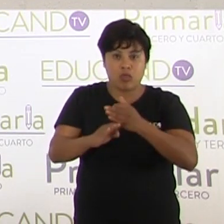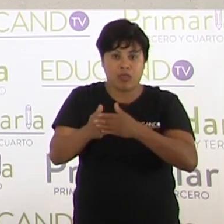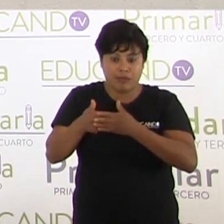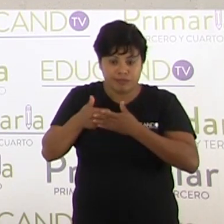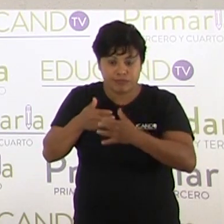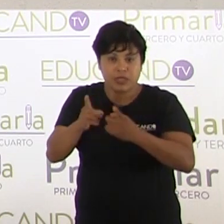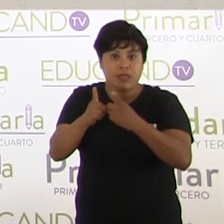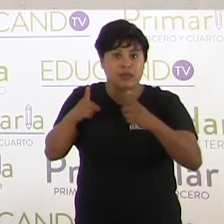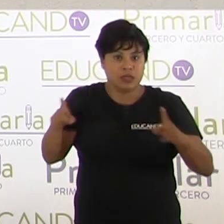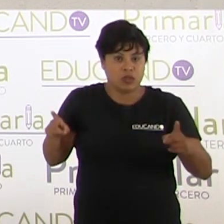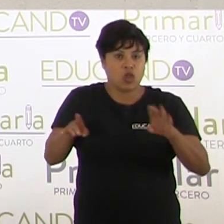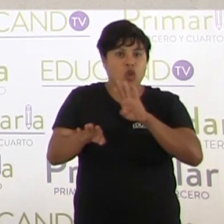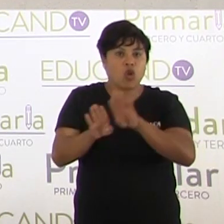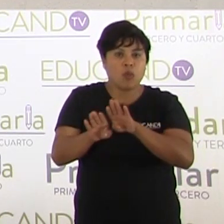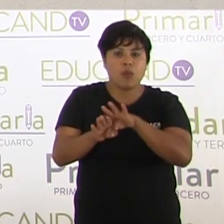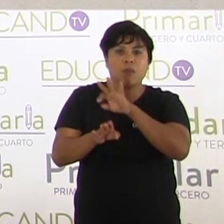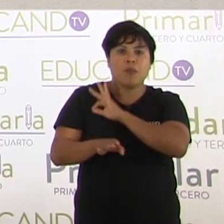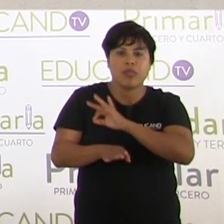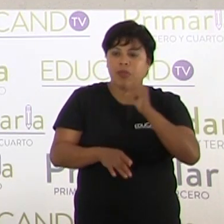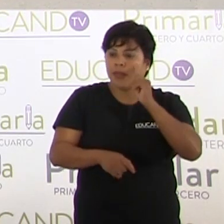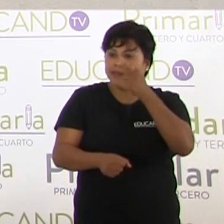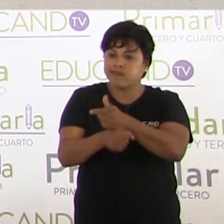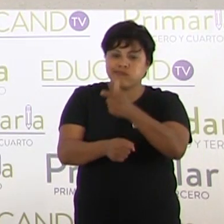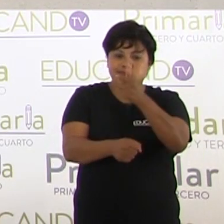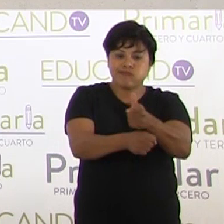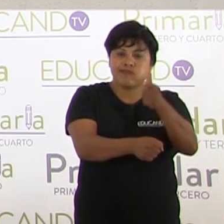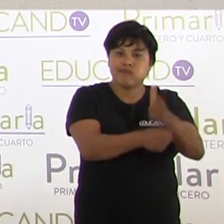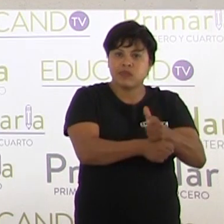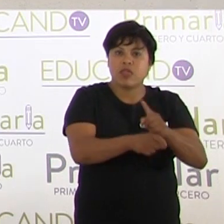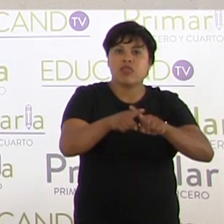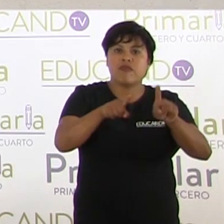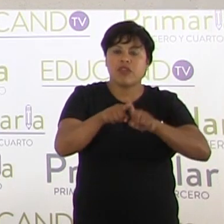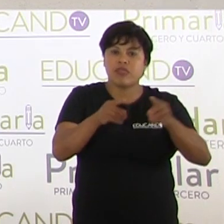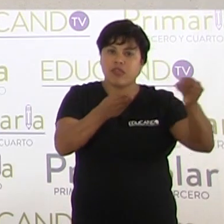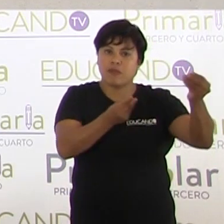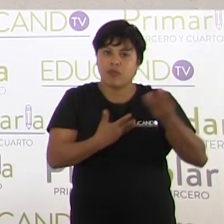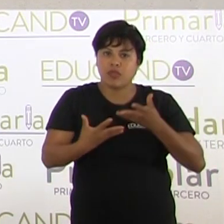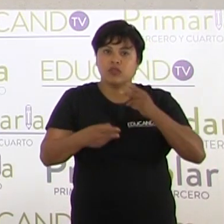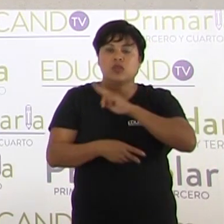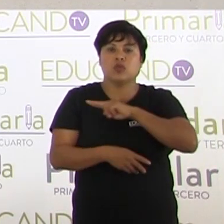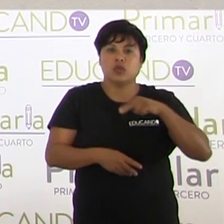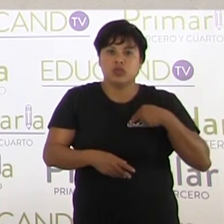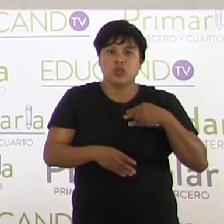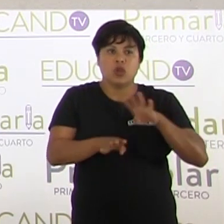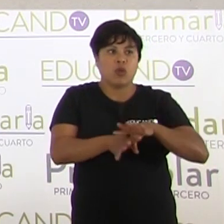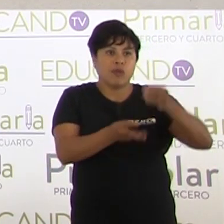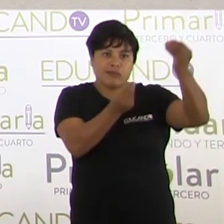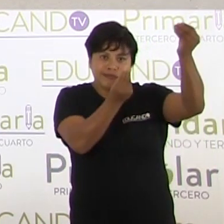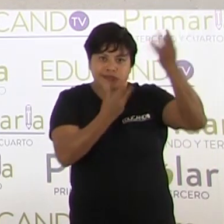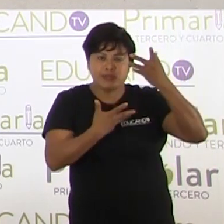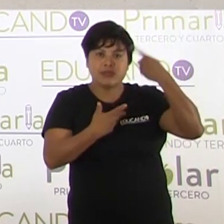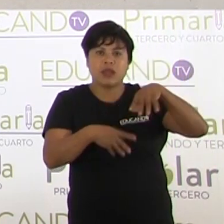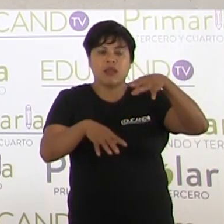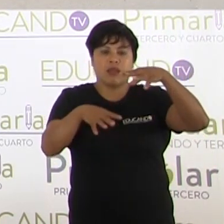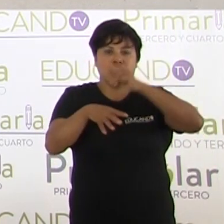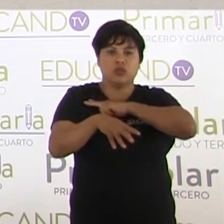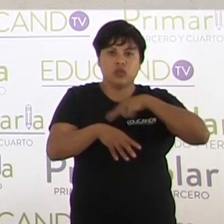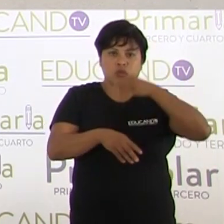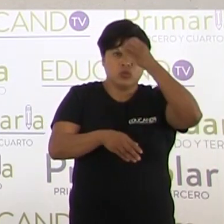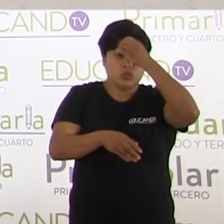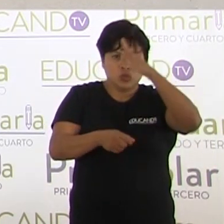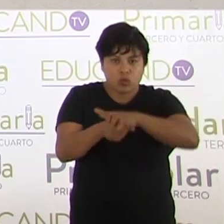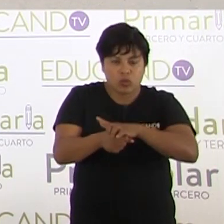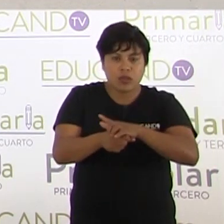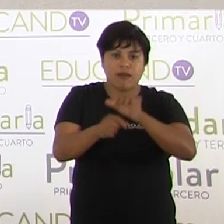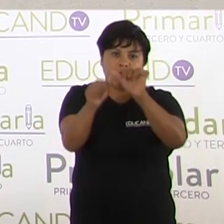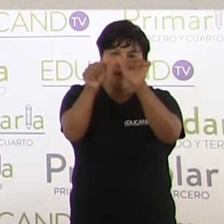así como identificar las aportaciones a nuestra lengua castellana, a nuestra cultura,